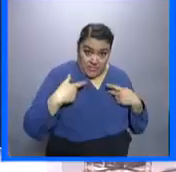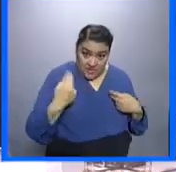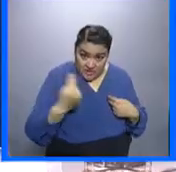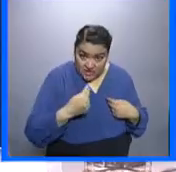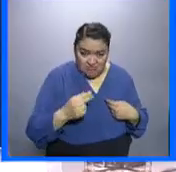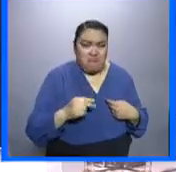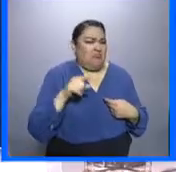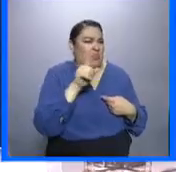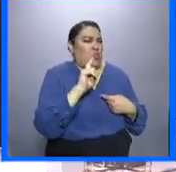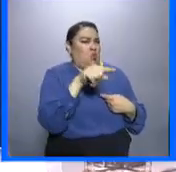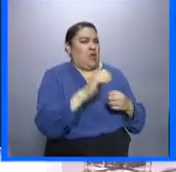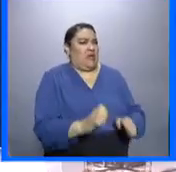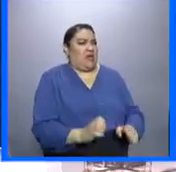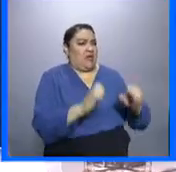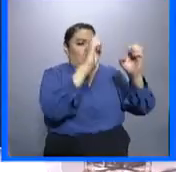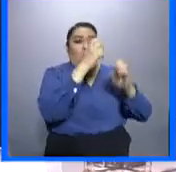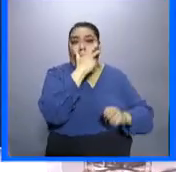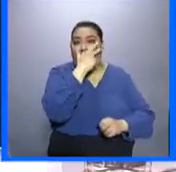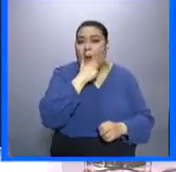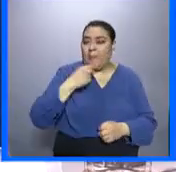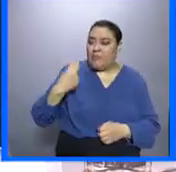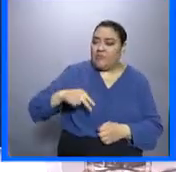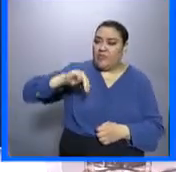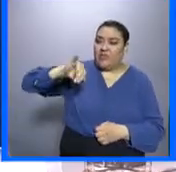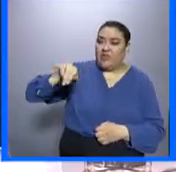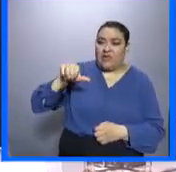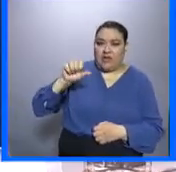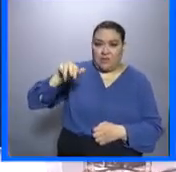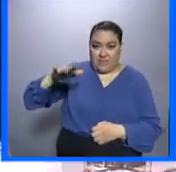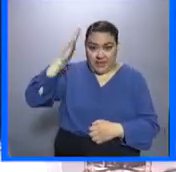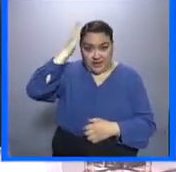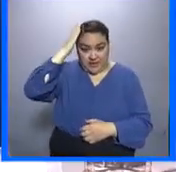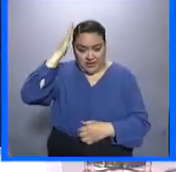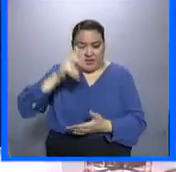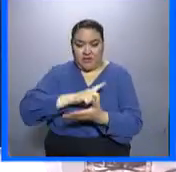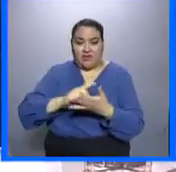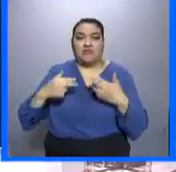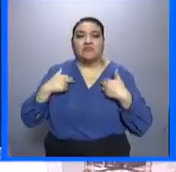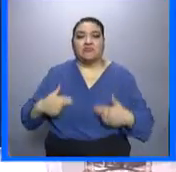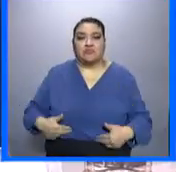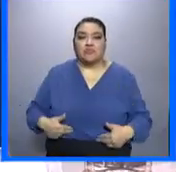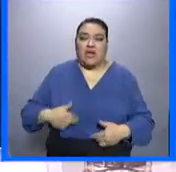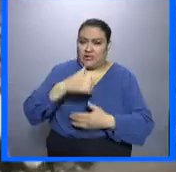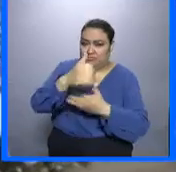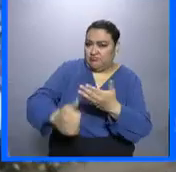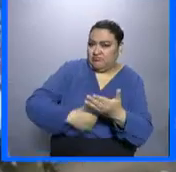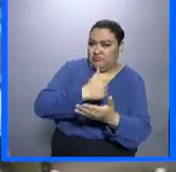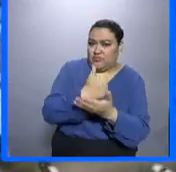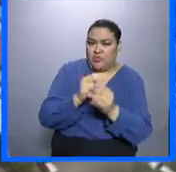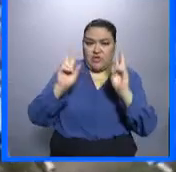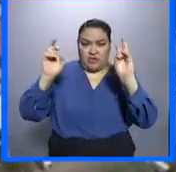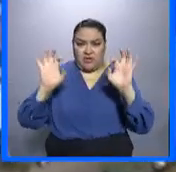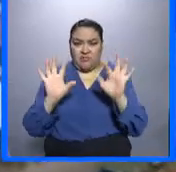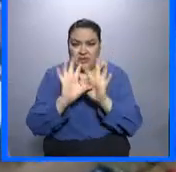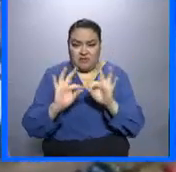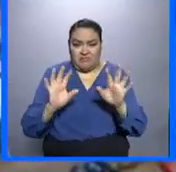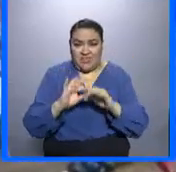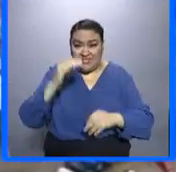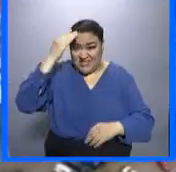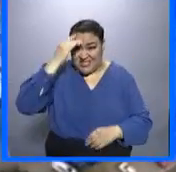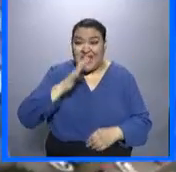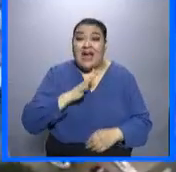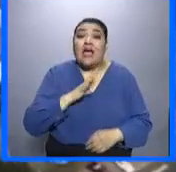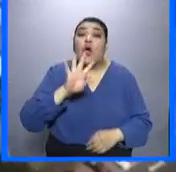población. Jaime Reyo, defensor de derechos humanos y especialista en temas urbanísticos, informó que hay hasta